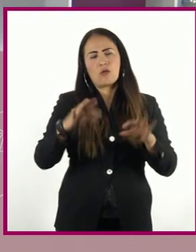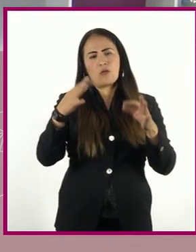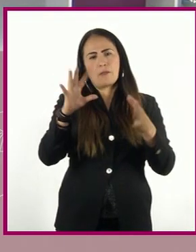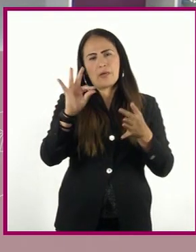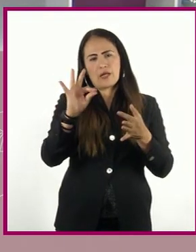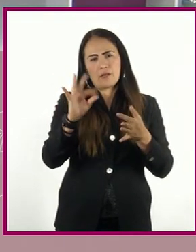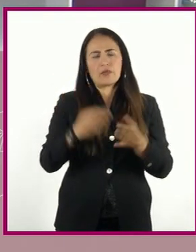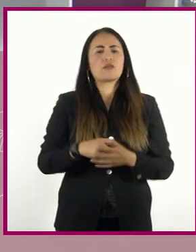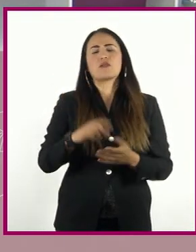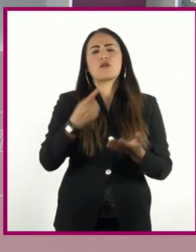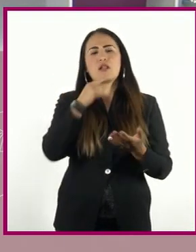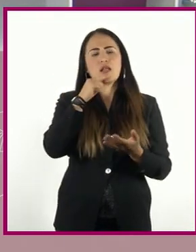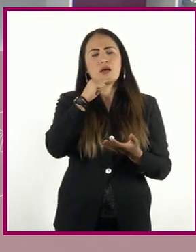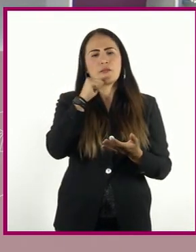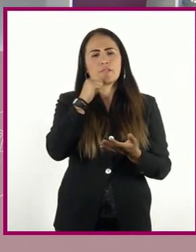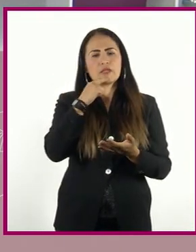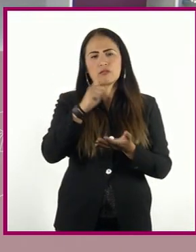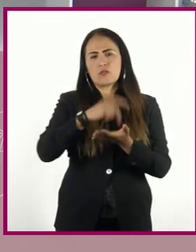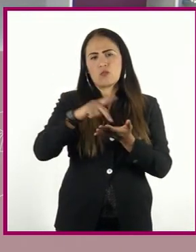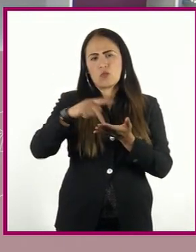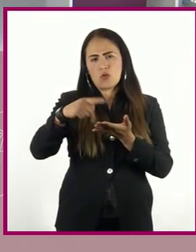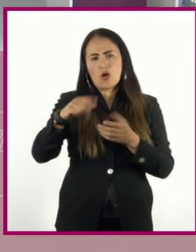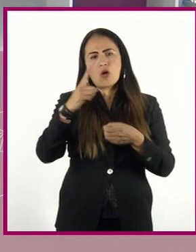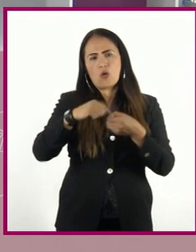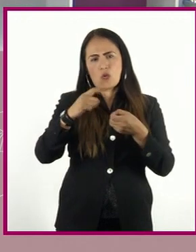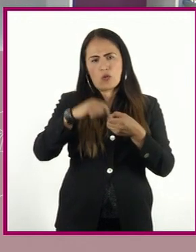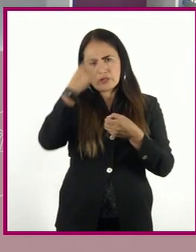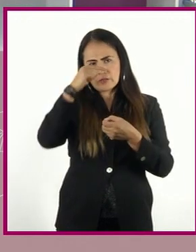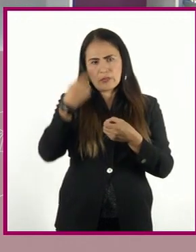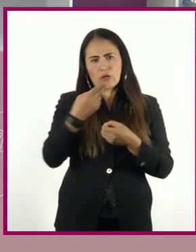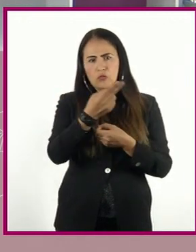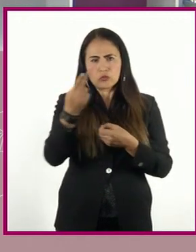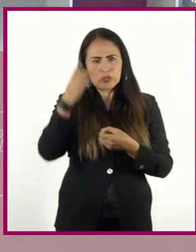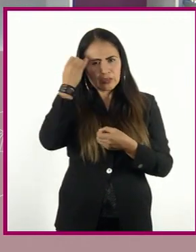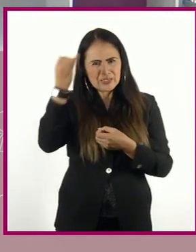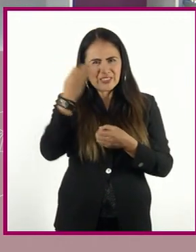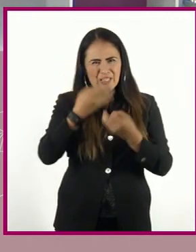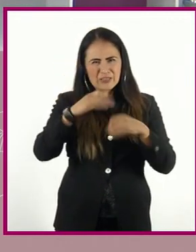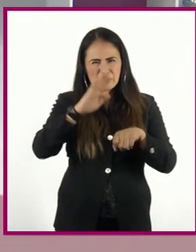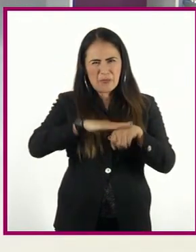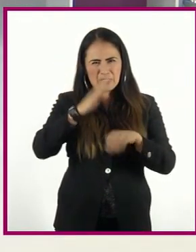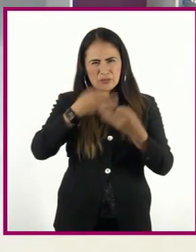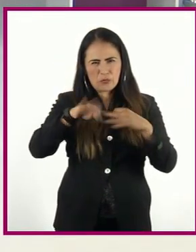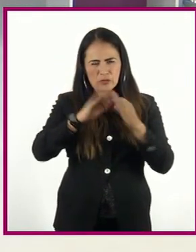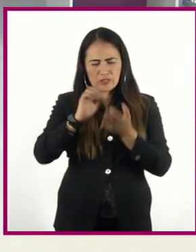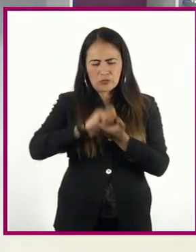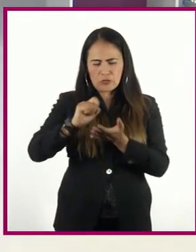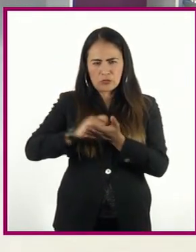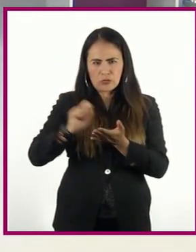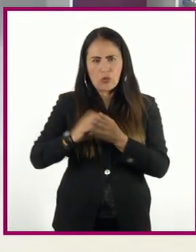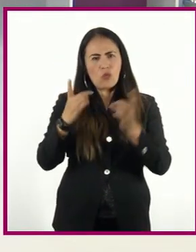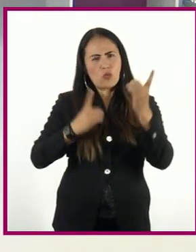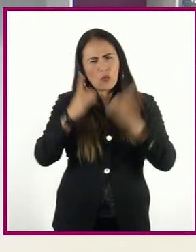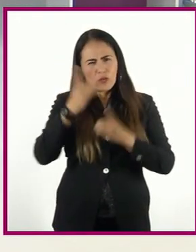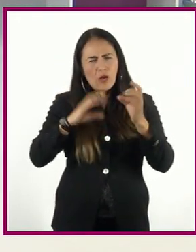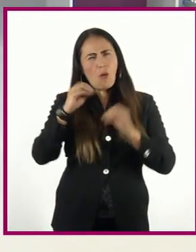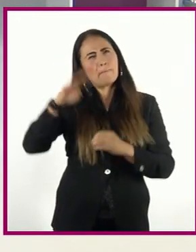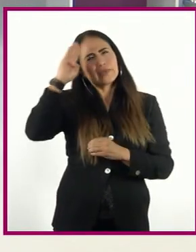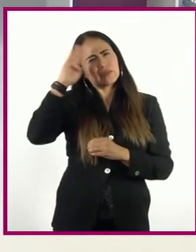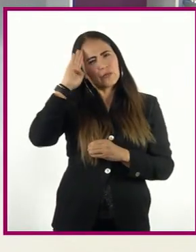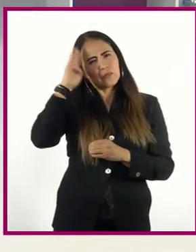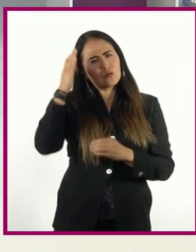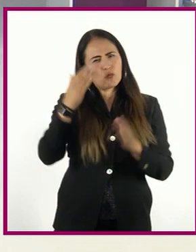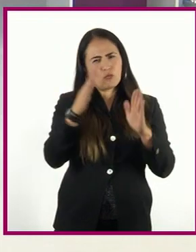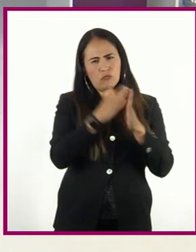pegamento, lápiz o bolígrafo y colores para registrar las ideas principales, dudas y reflexiones que surjan